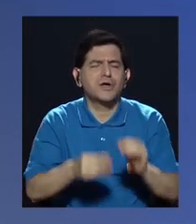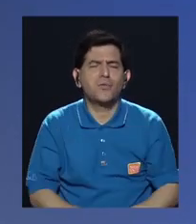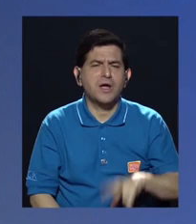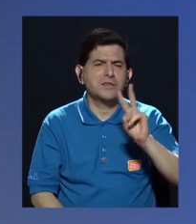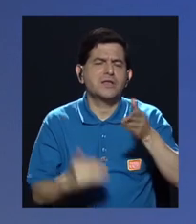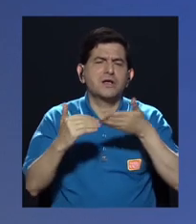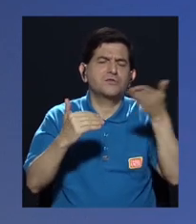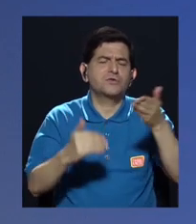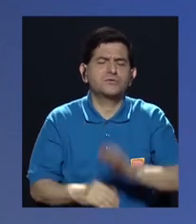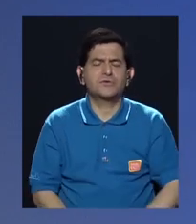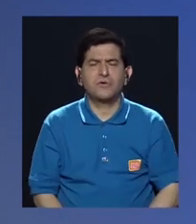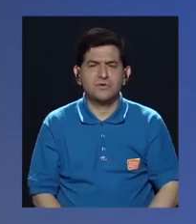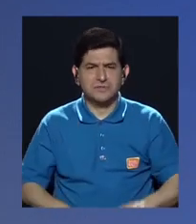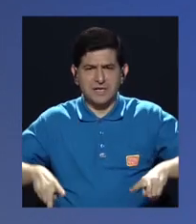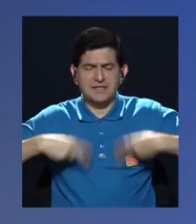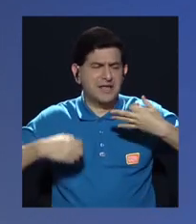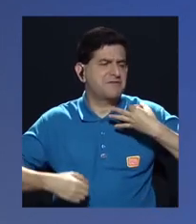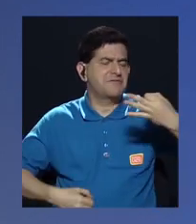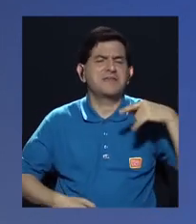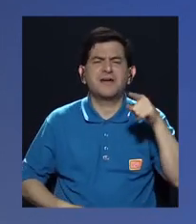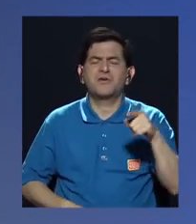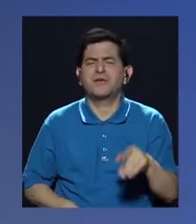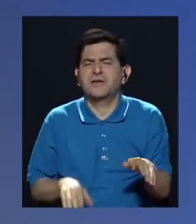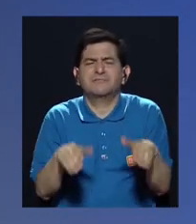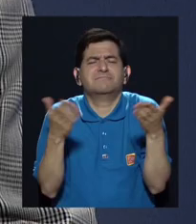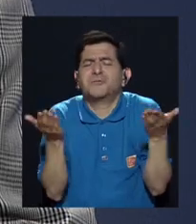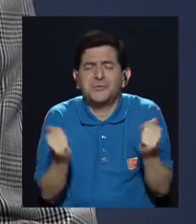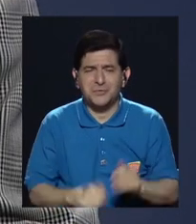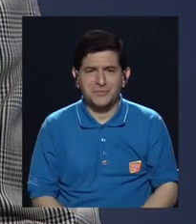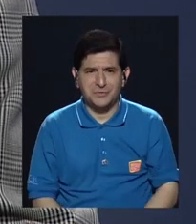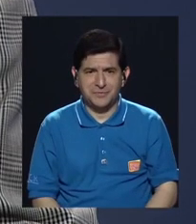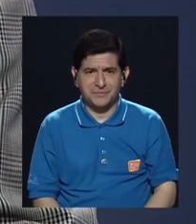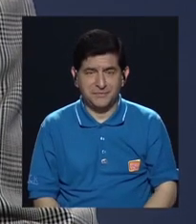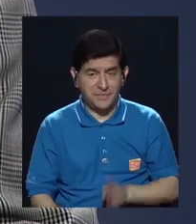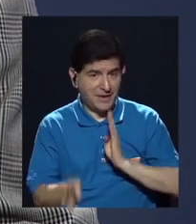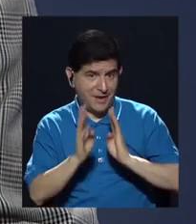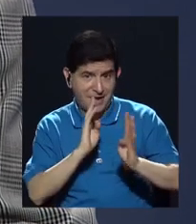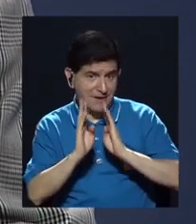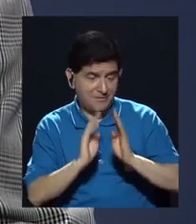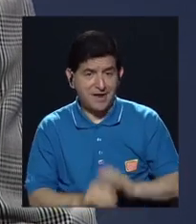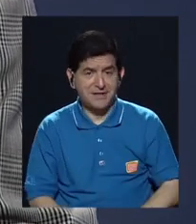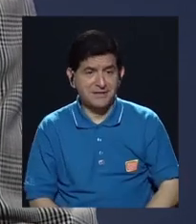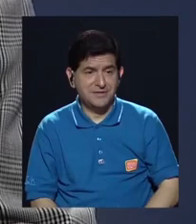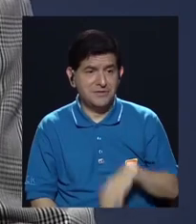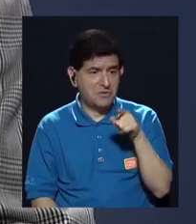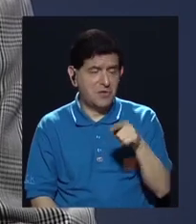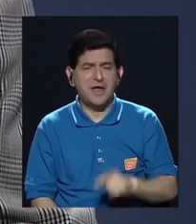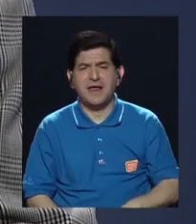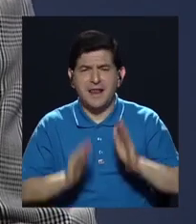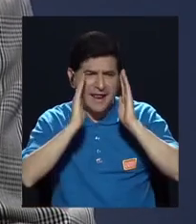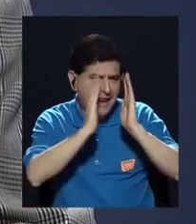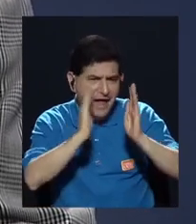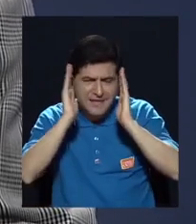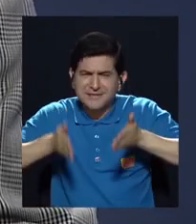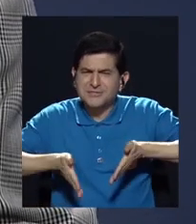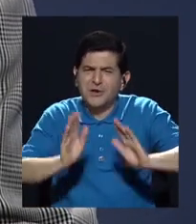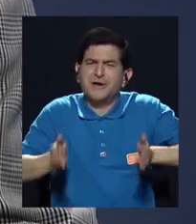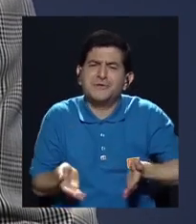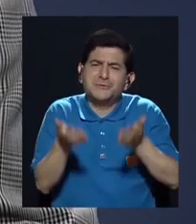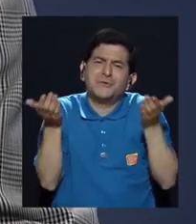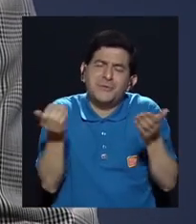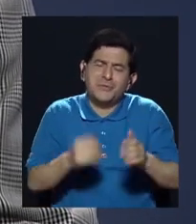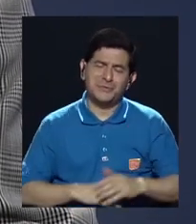aunque sea dos aspectos cualitativos de la vida cotidiana con él. Me refiero a cómo era en el trato con sus